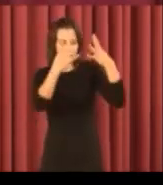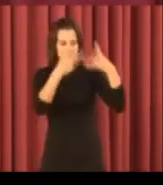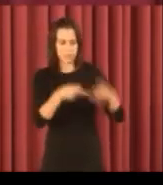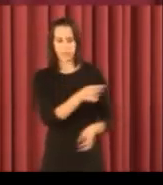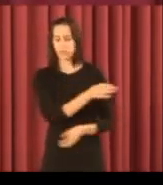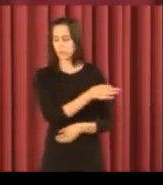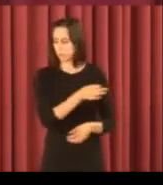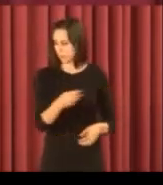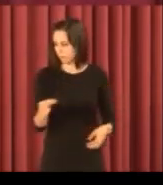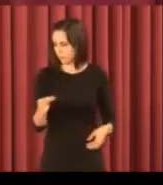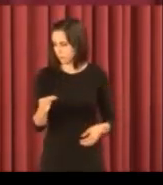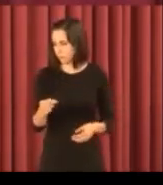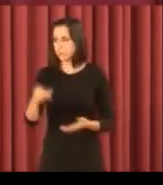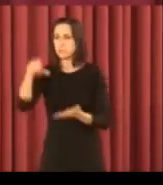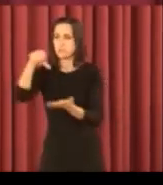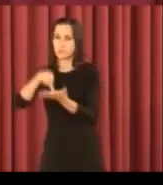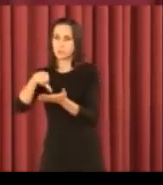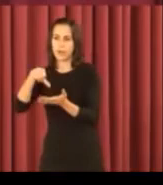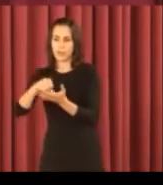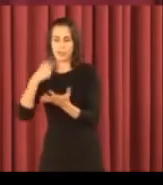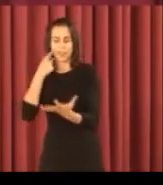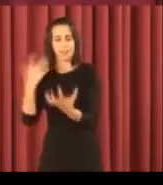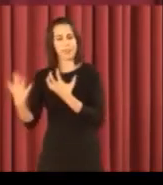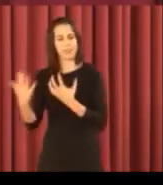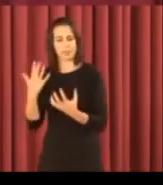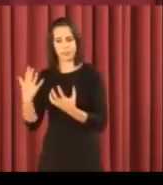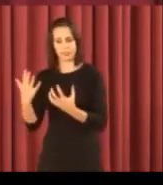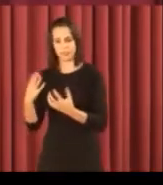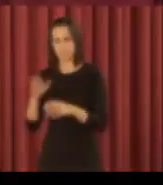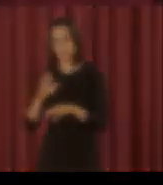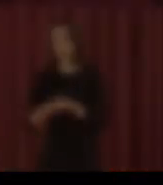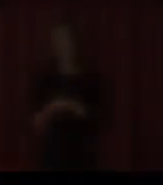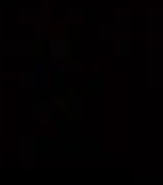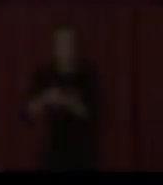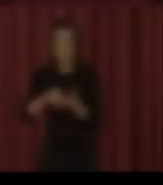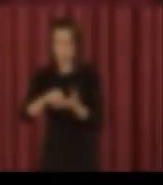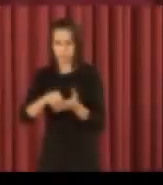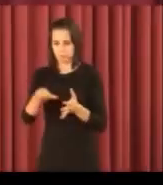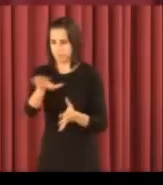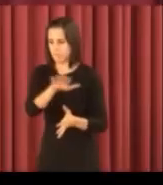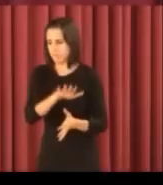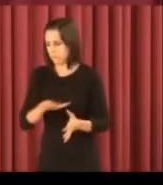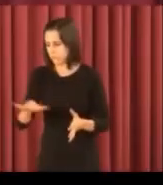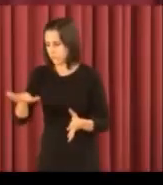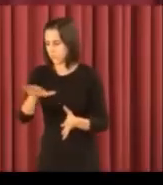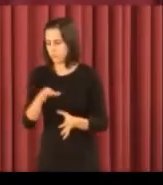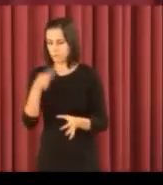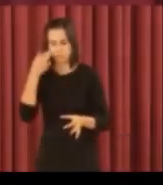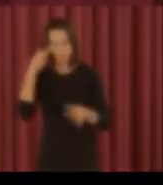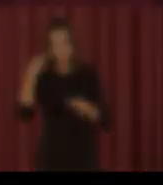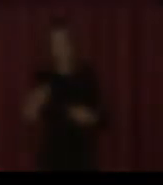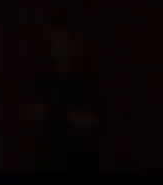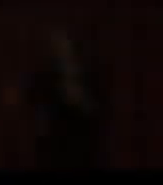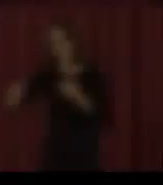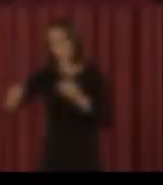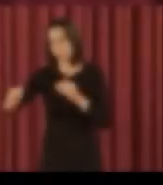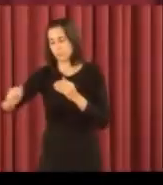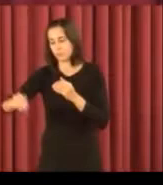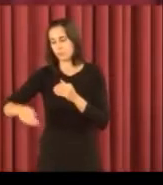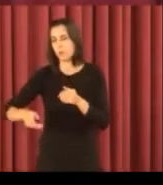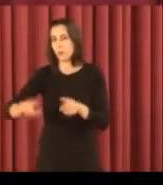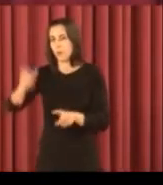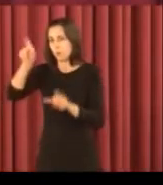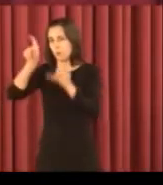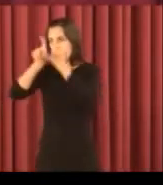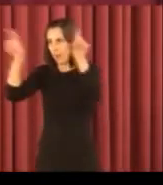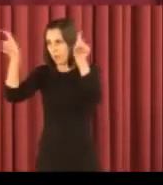solvencia económica alcanzada, y que es una ciudad que resulta atractiva y genera confianza para nuevos inversores. Mi amigo me preguntó que para vivir en el centro o en los barrios.